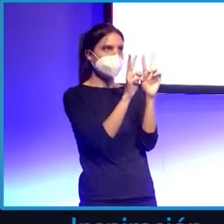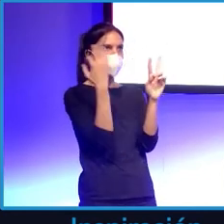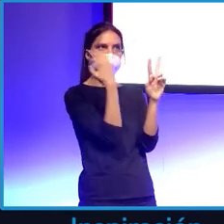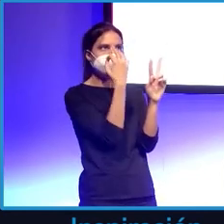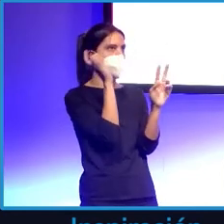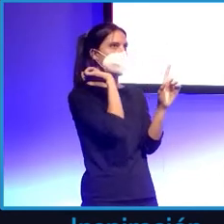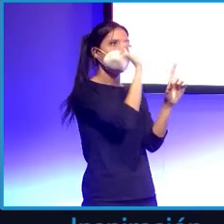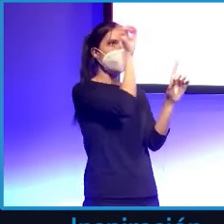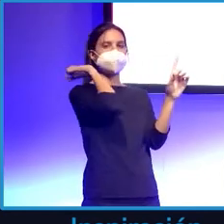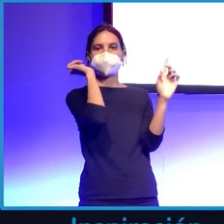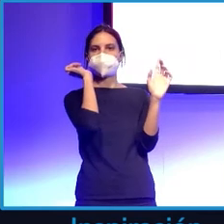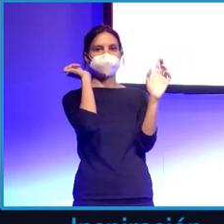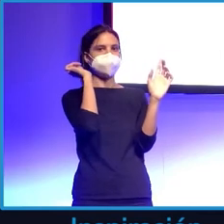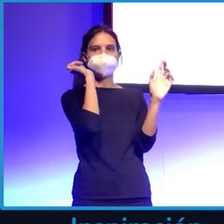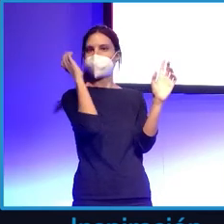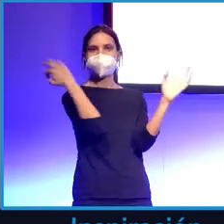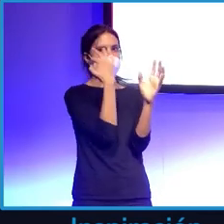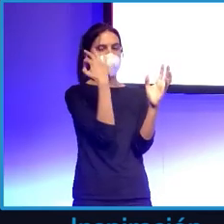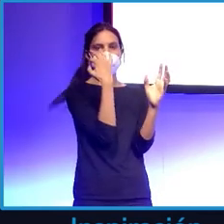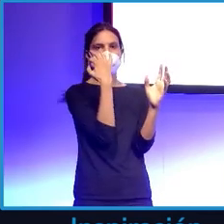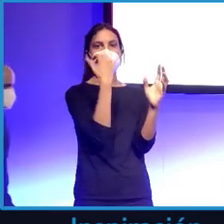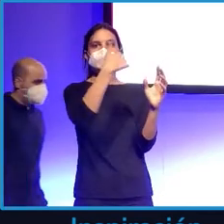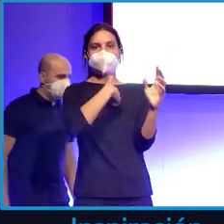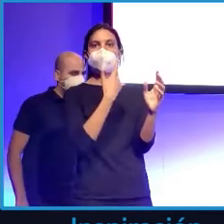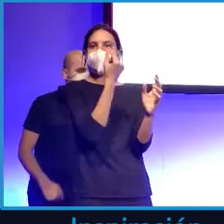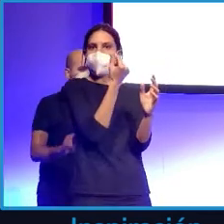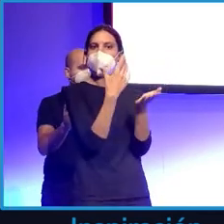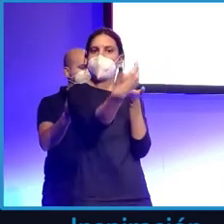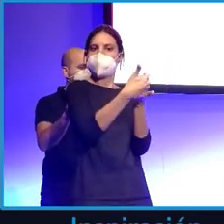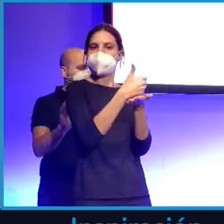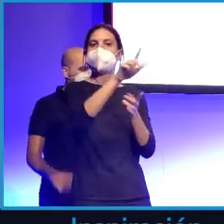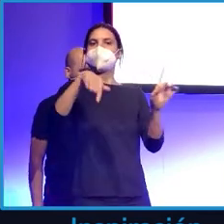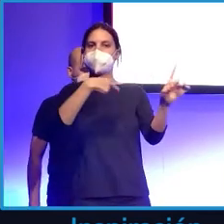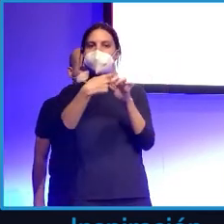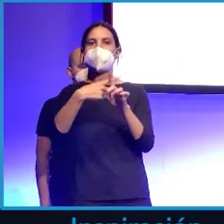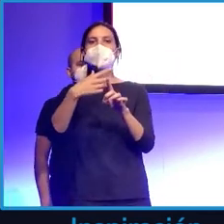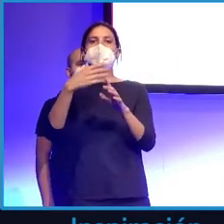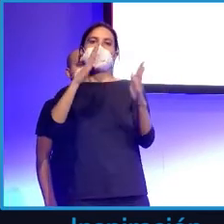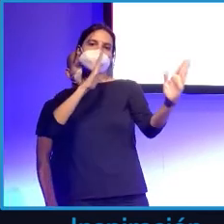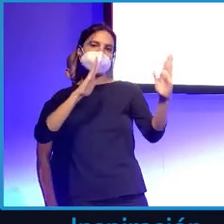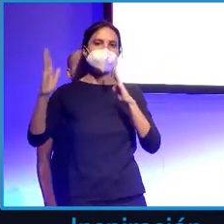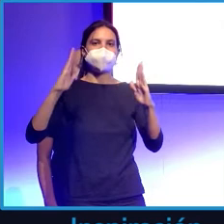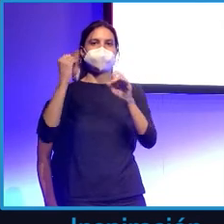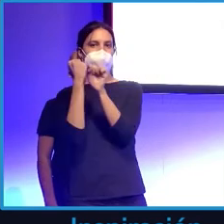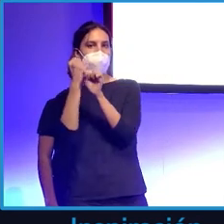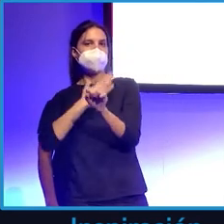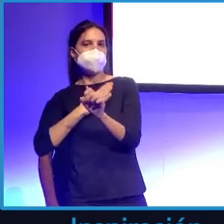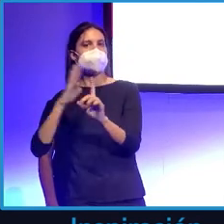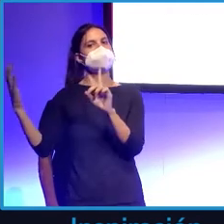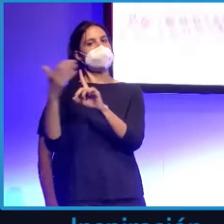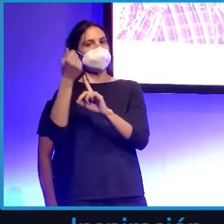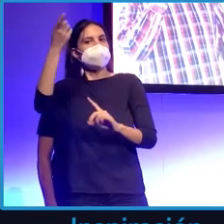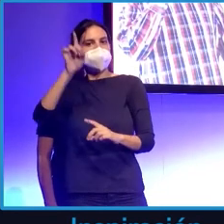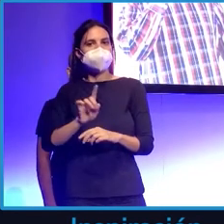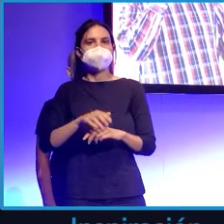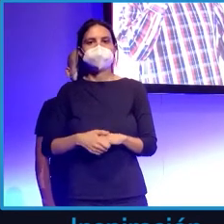puedo sacar pasta y encima consigo esa parte deseo es esa doble vertiente siempre la que intentó la que intento hacer con el